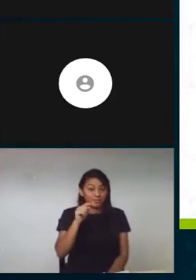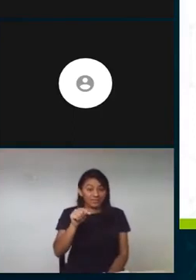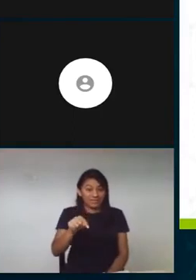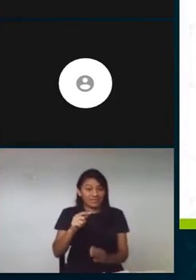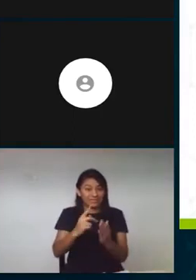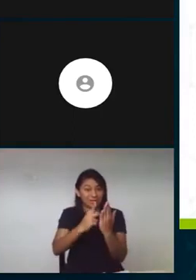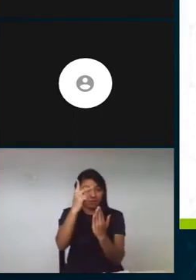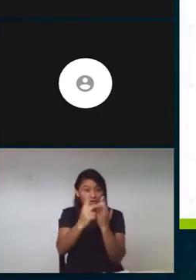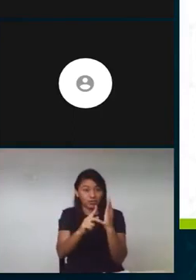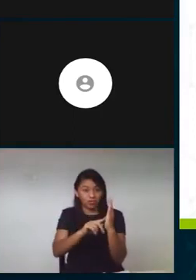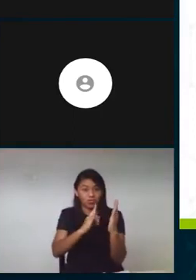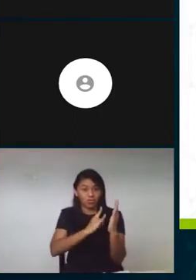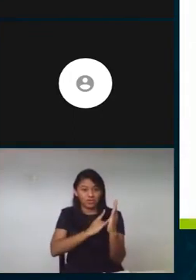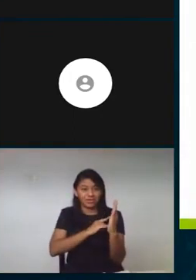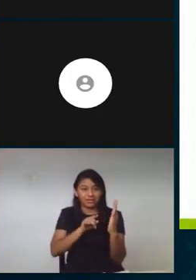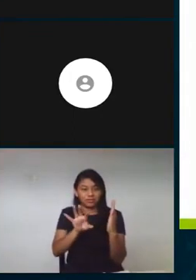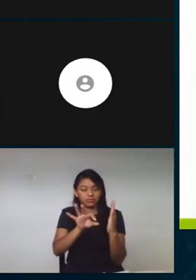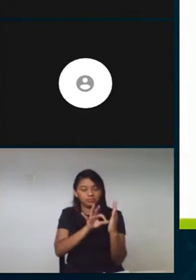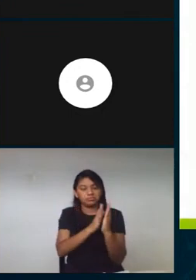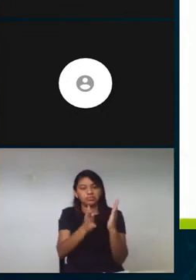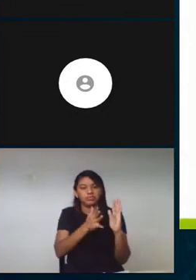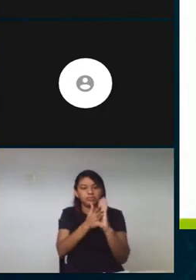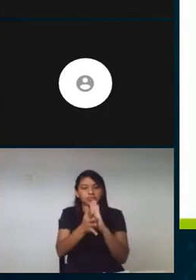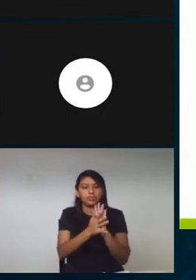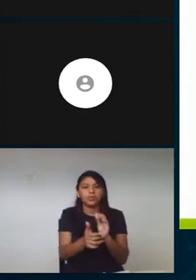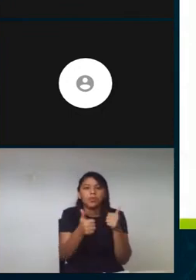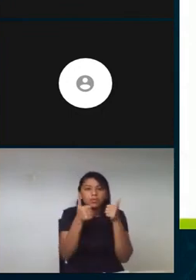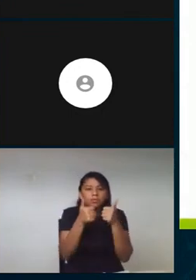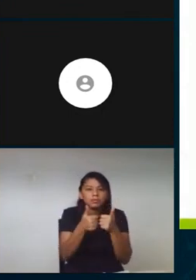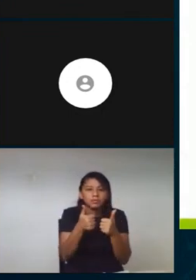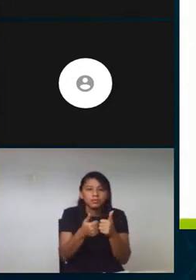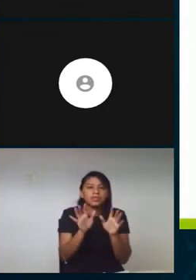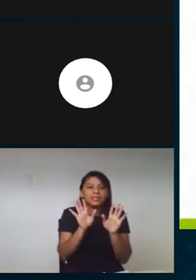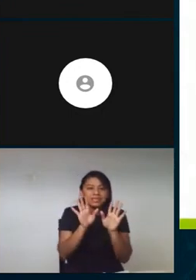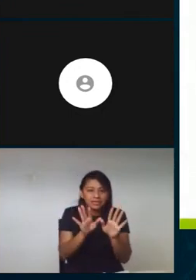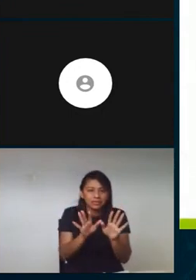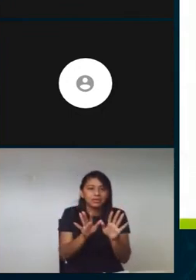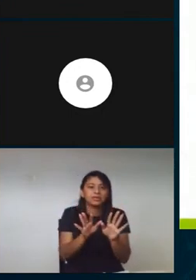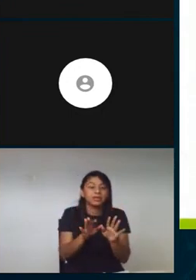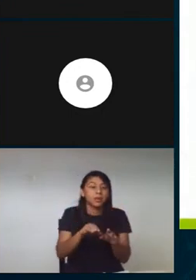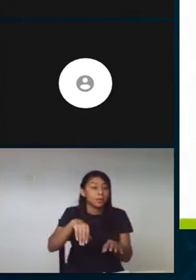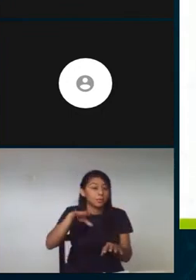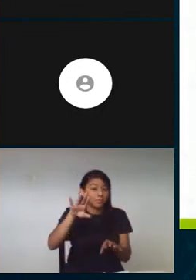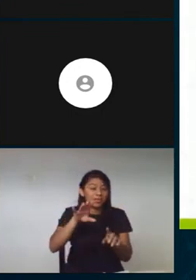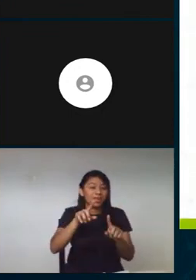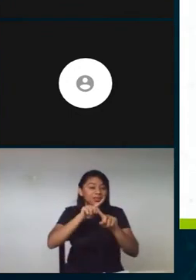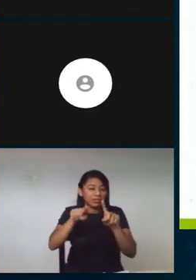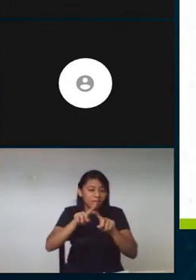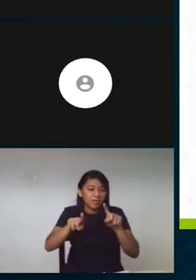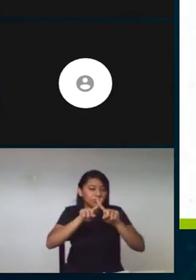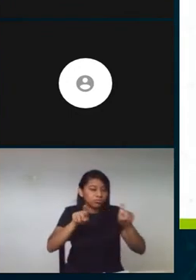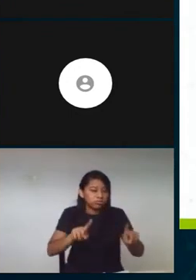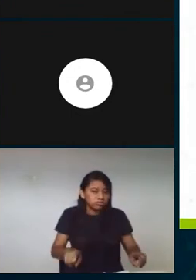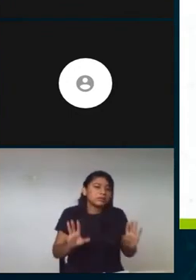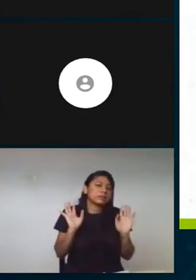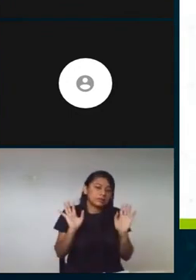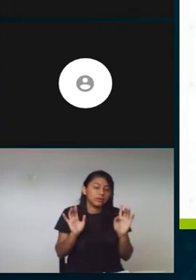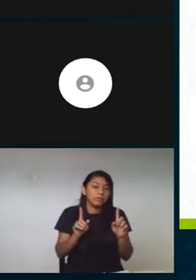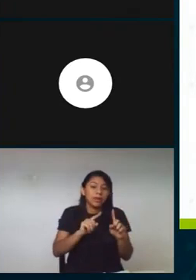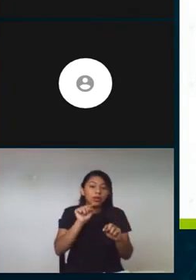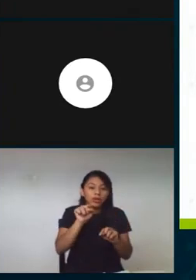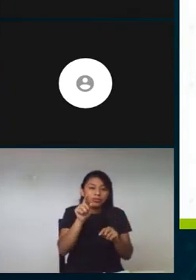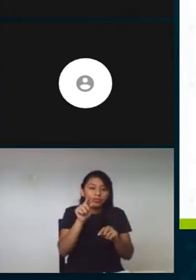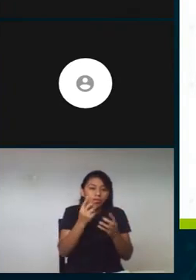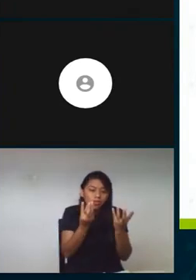cuanto a su envergadura, en cuanto al tema del manejo de los residuos sólidos, específicamente para edificios residenciales, ¿cierto? ¿Qué pasa